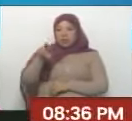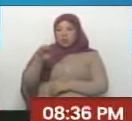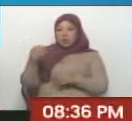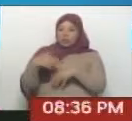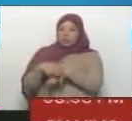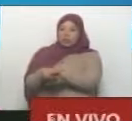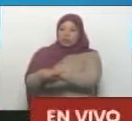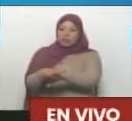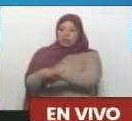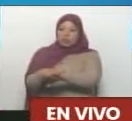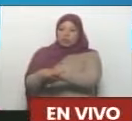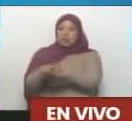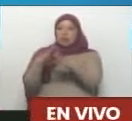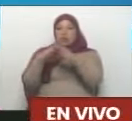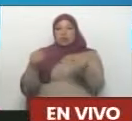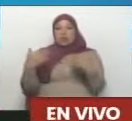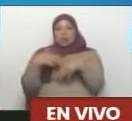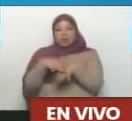Integración es integración.